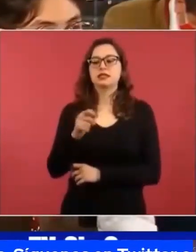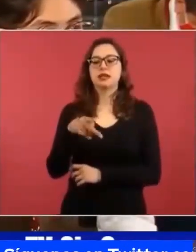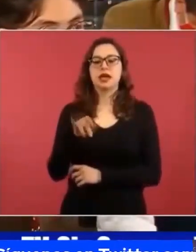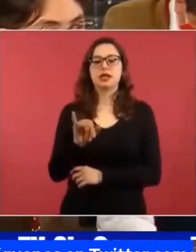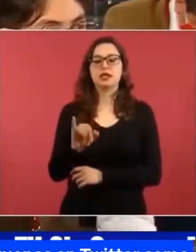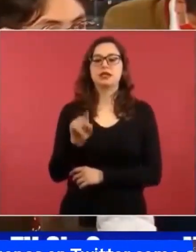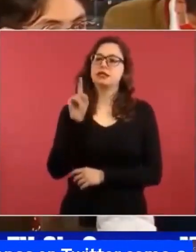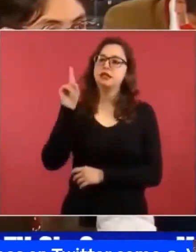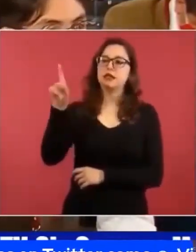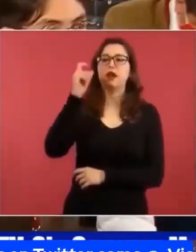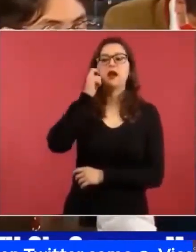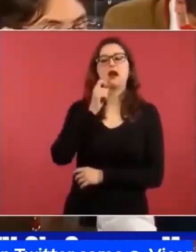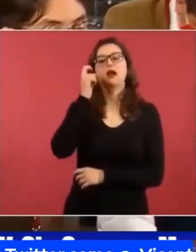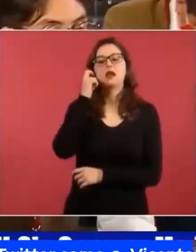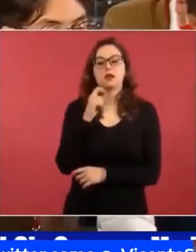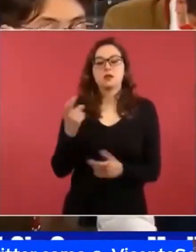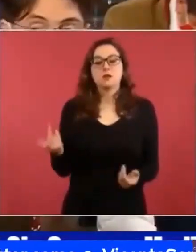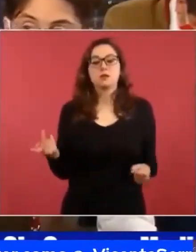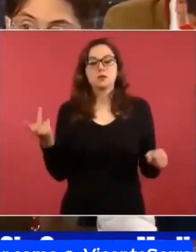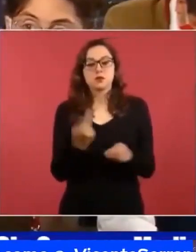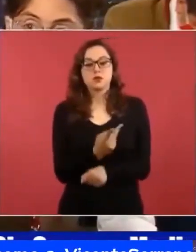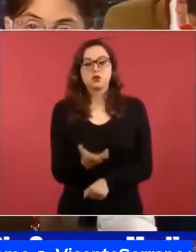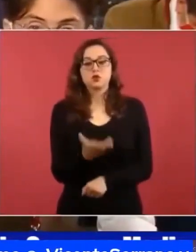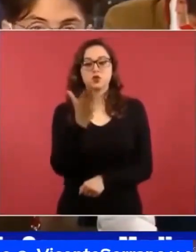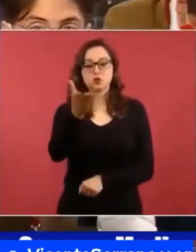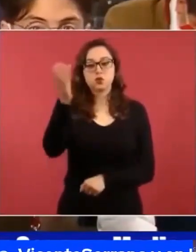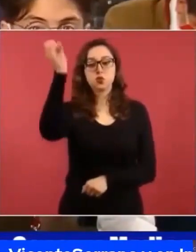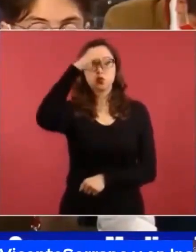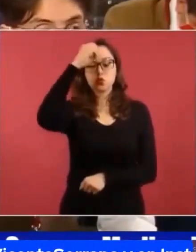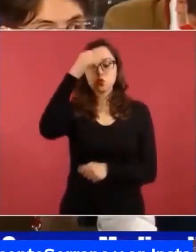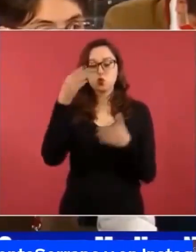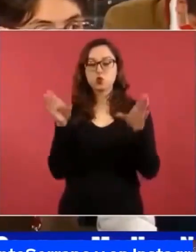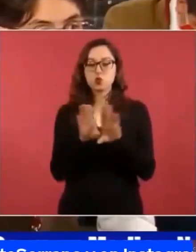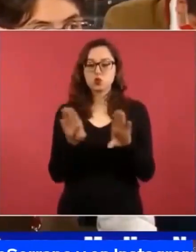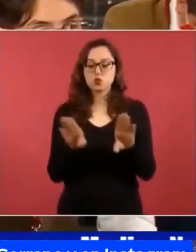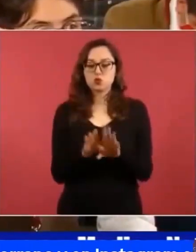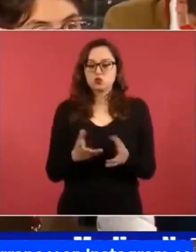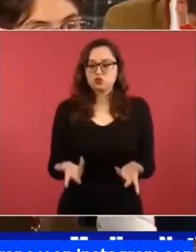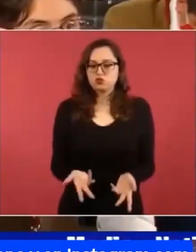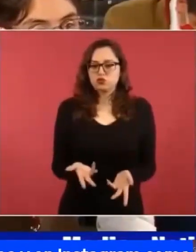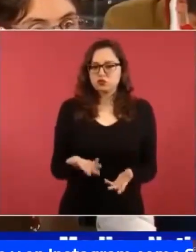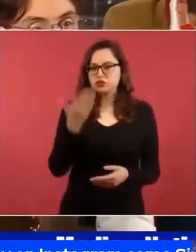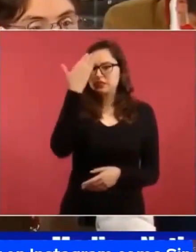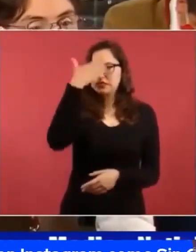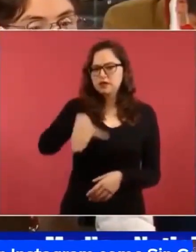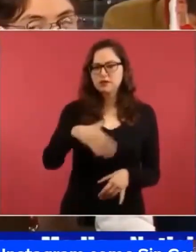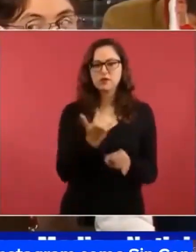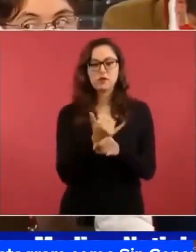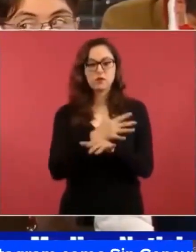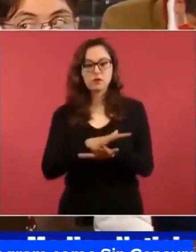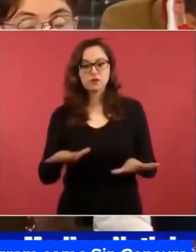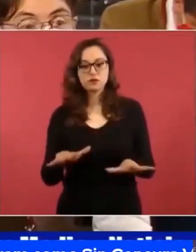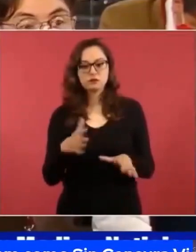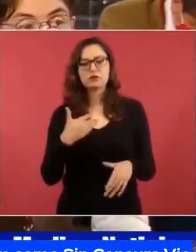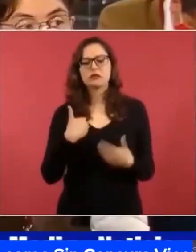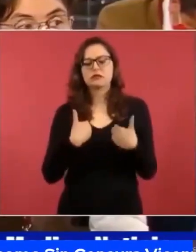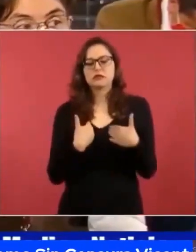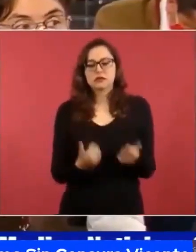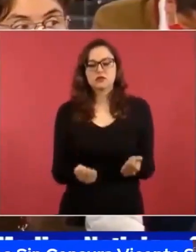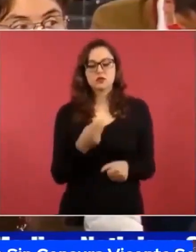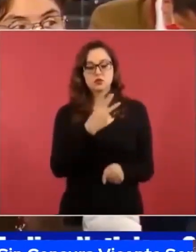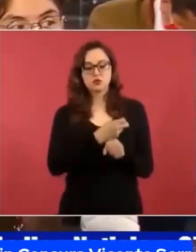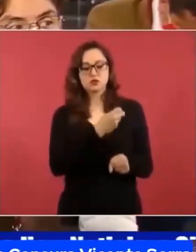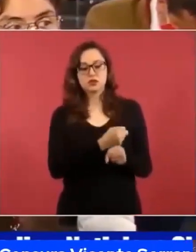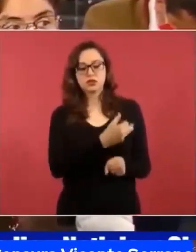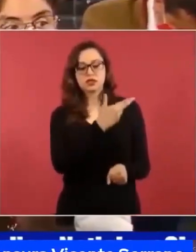información sobre esto. Sabemos que el subsecretario Encinas está en este asunto, pero si también en todo caso se solicitaría